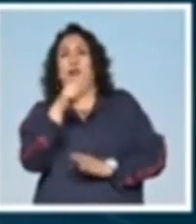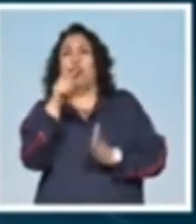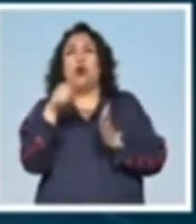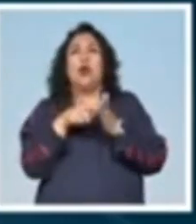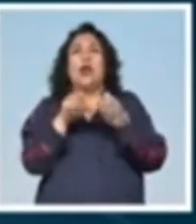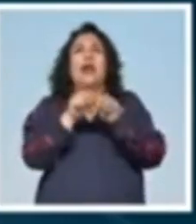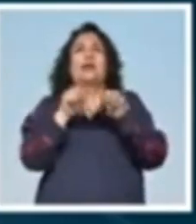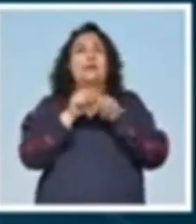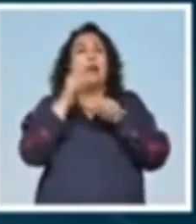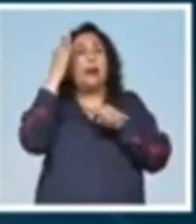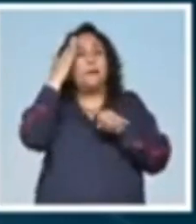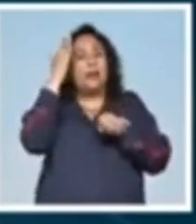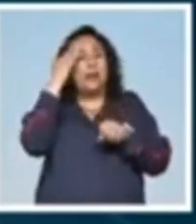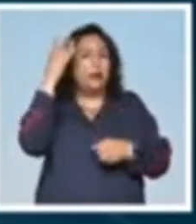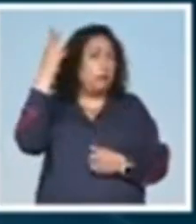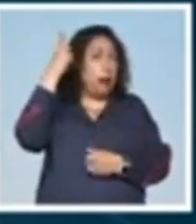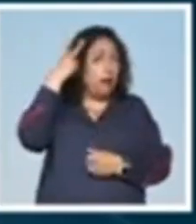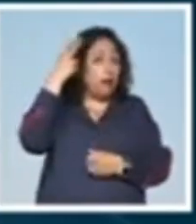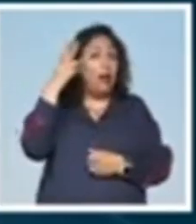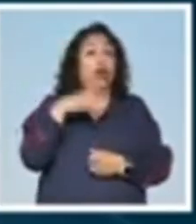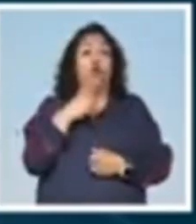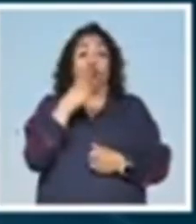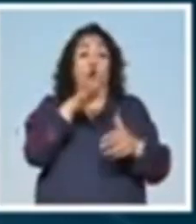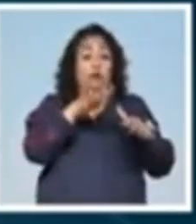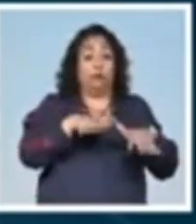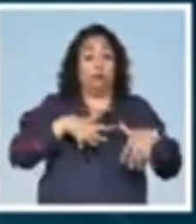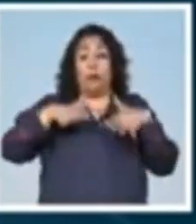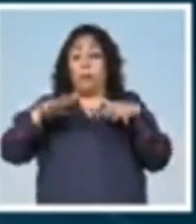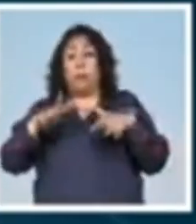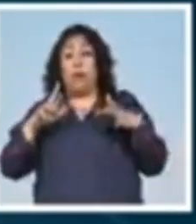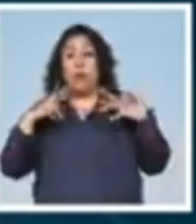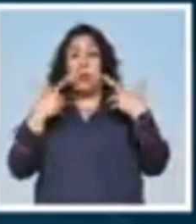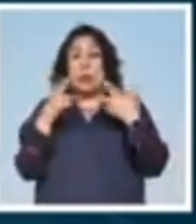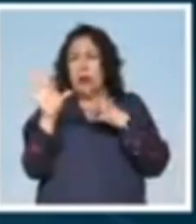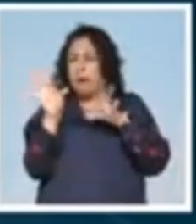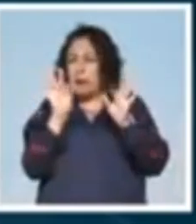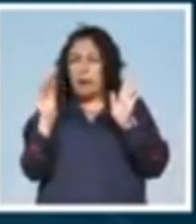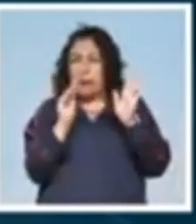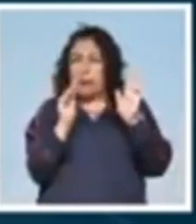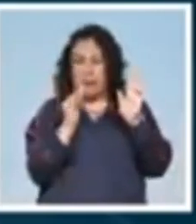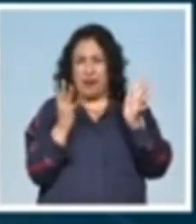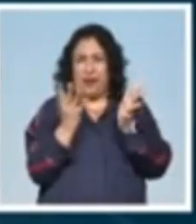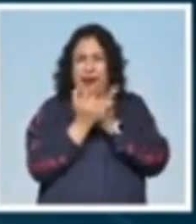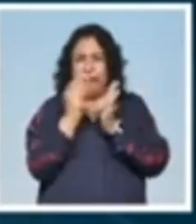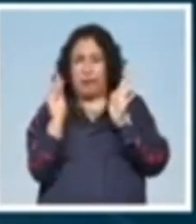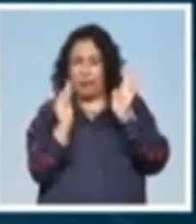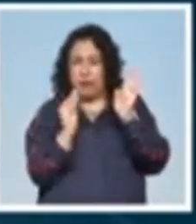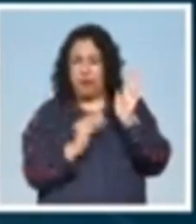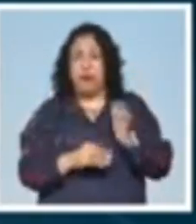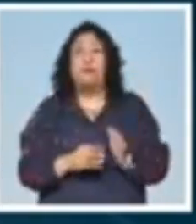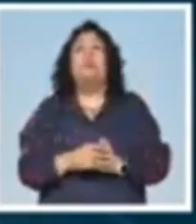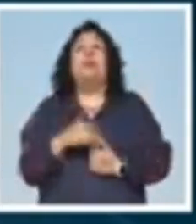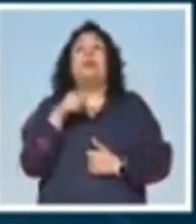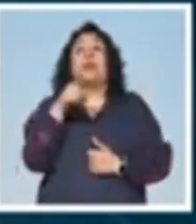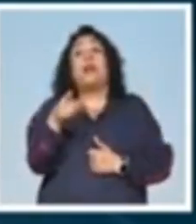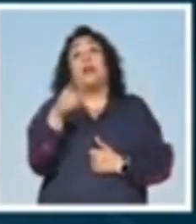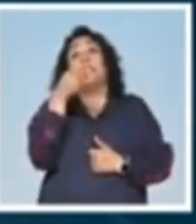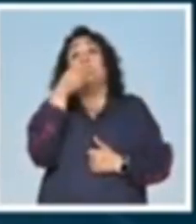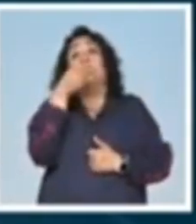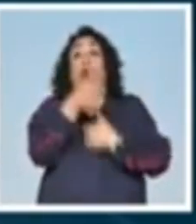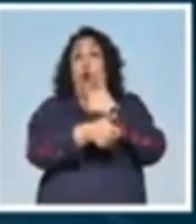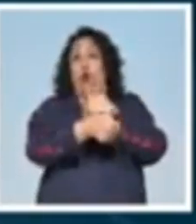Palacio de Bellas Artes, se realizarán dos conciertos que reunirán algunas de las piezas ganadoras. Es un certamen